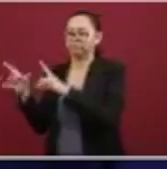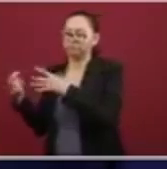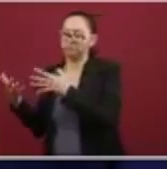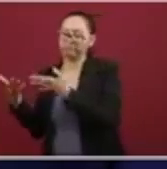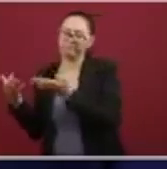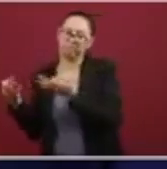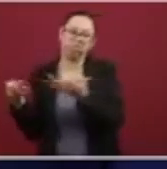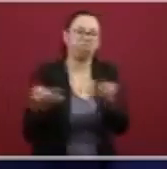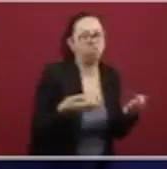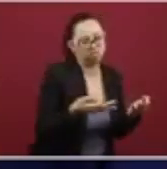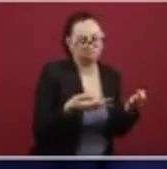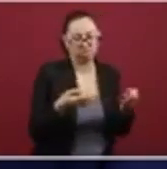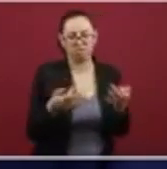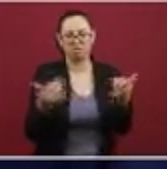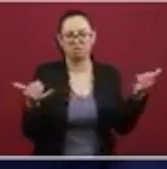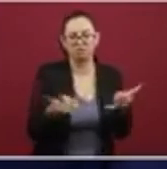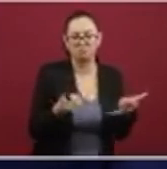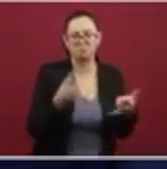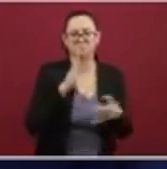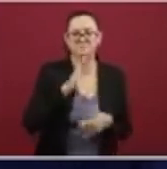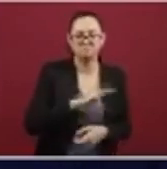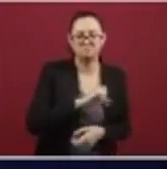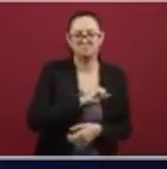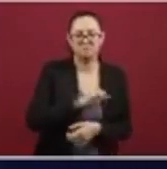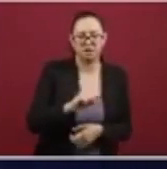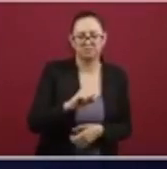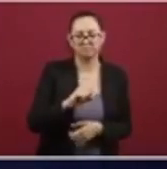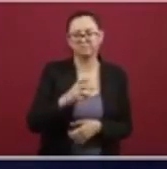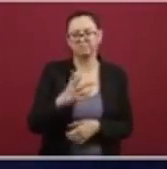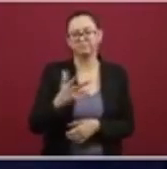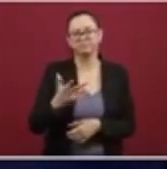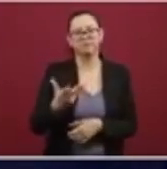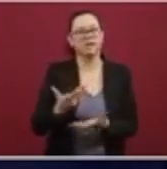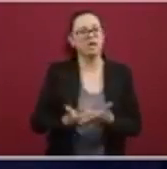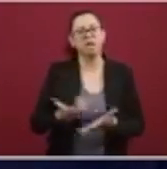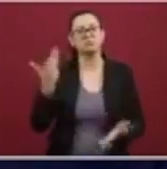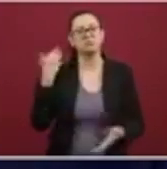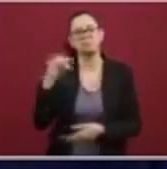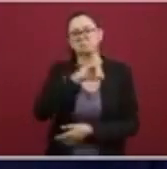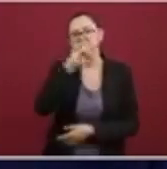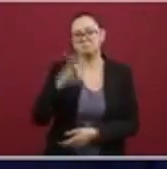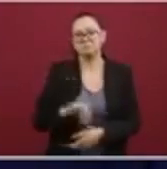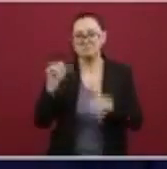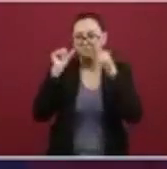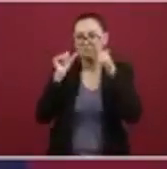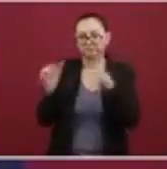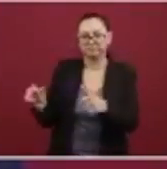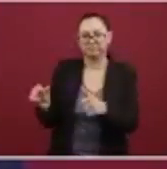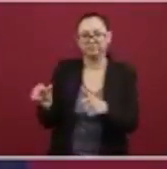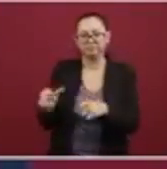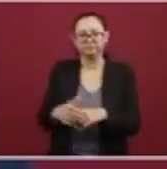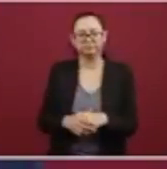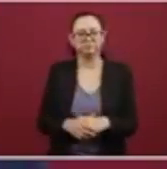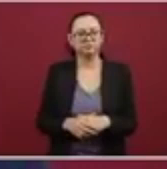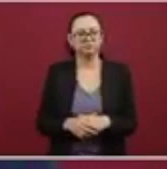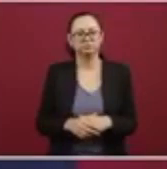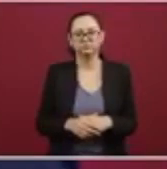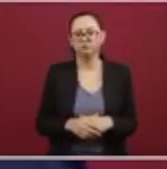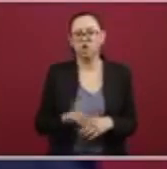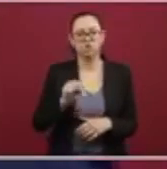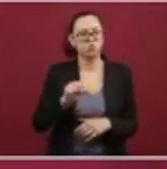de las conductas antisociales. Y eso no se tomaba en cuenta, nunca.